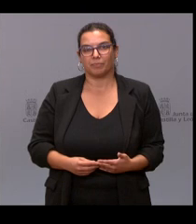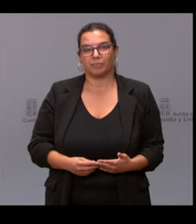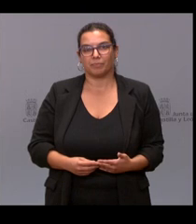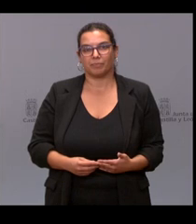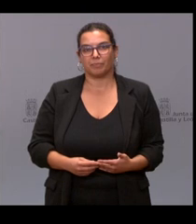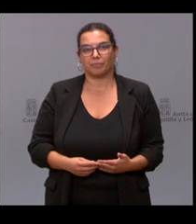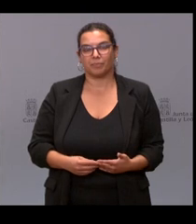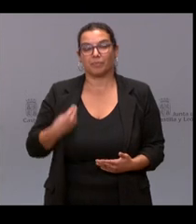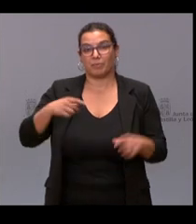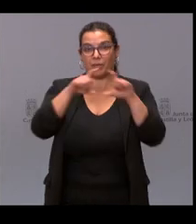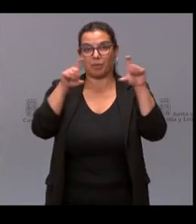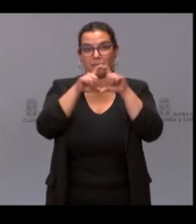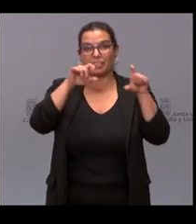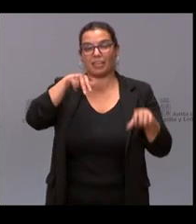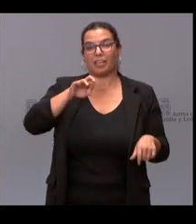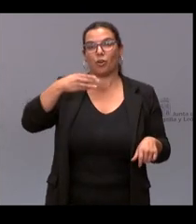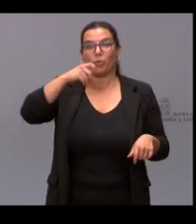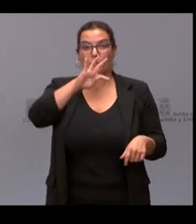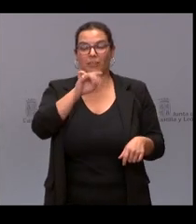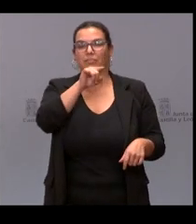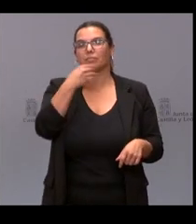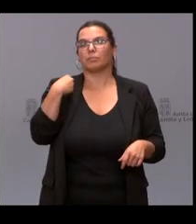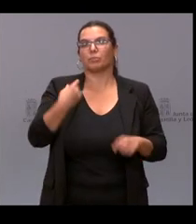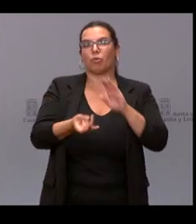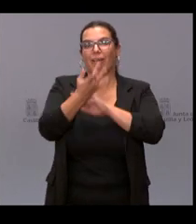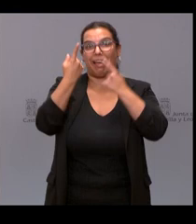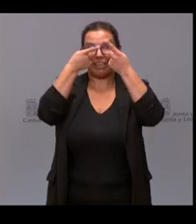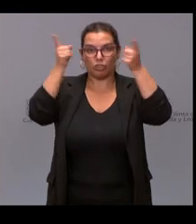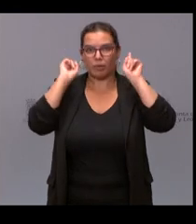Innovat es una empresa muy innovadora, segundo en Eslovaquia.